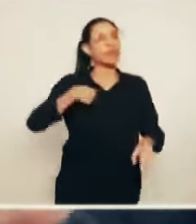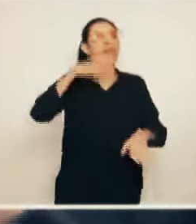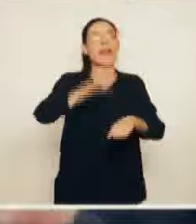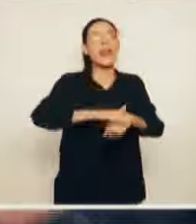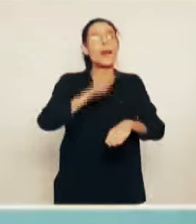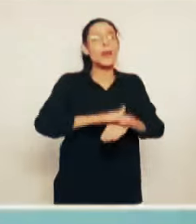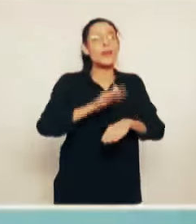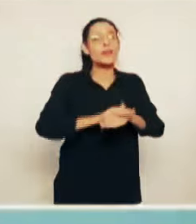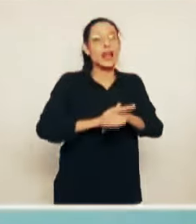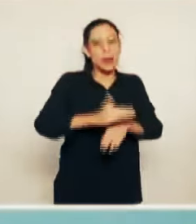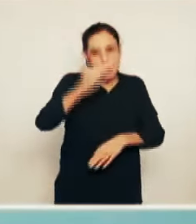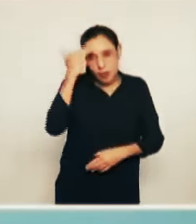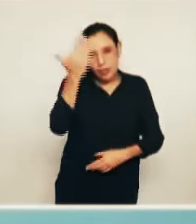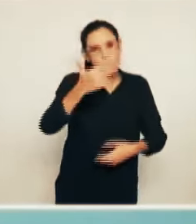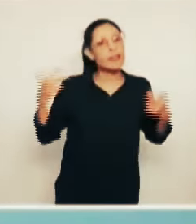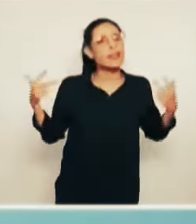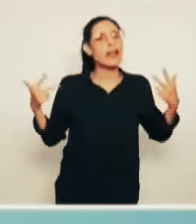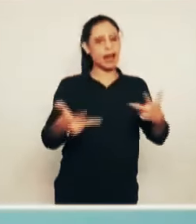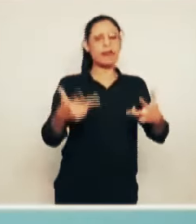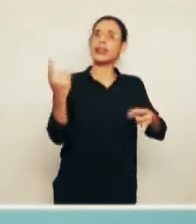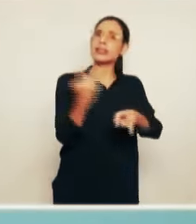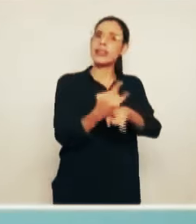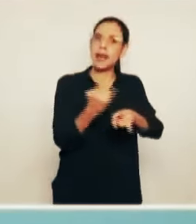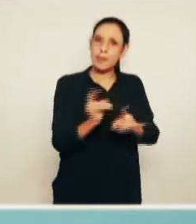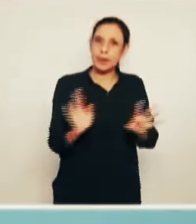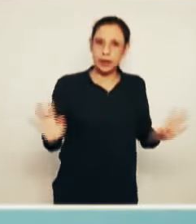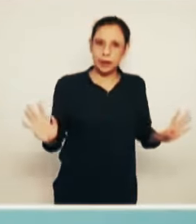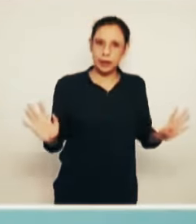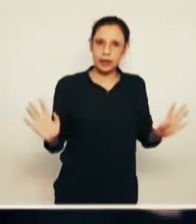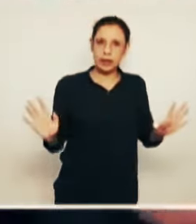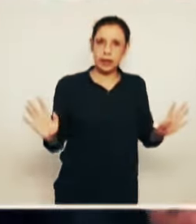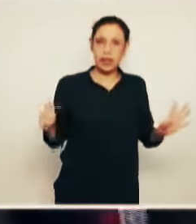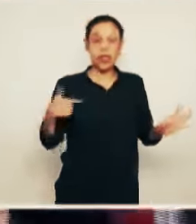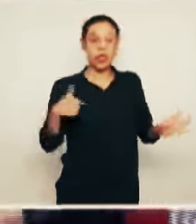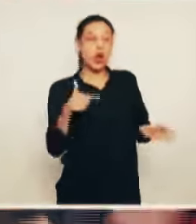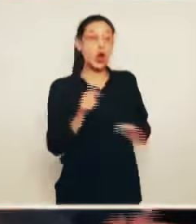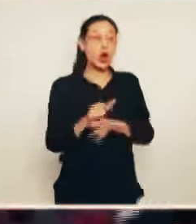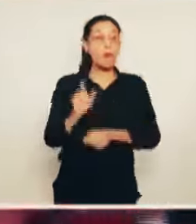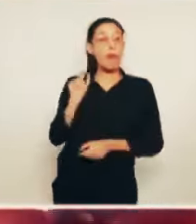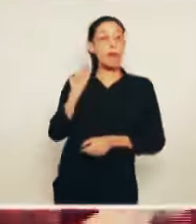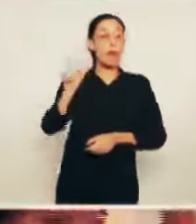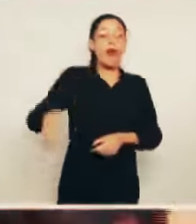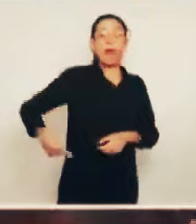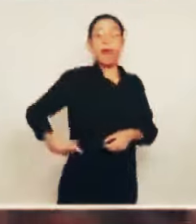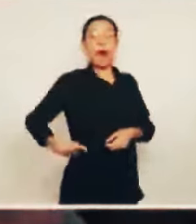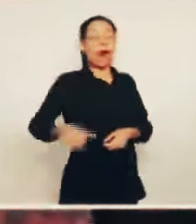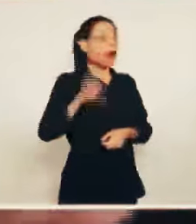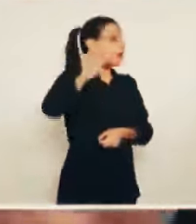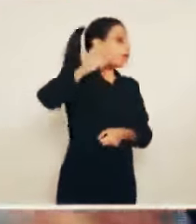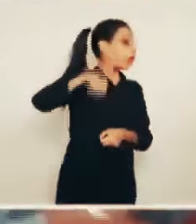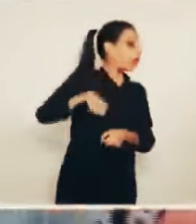Pero siempre voy de frente, ¿eh? No soy de las que tiran la piedra y esconden la mano.